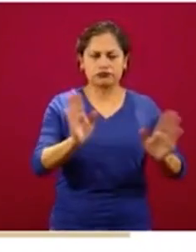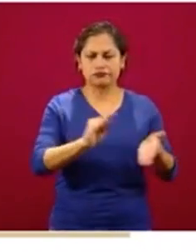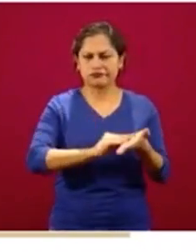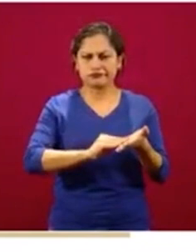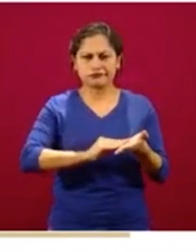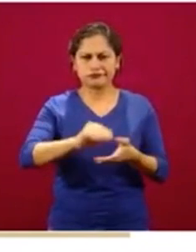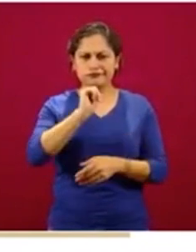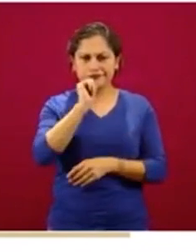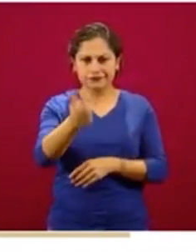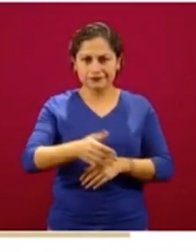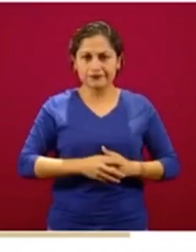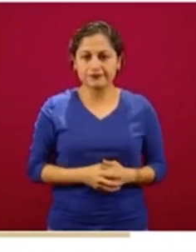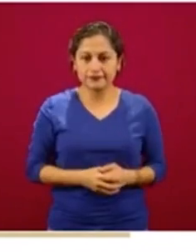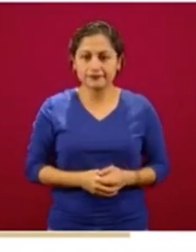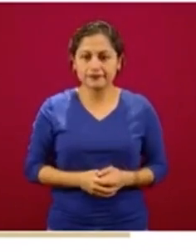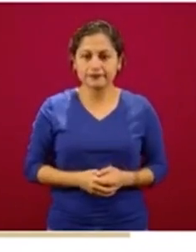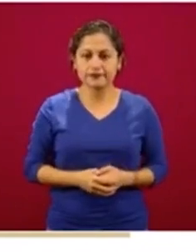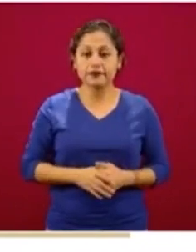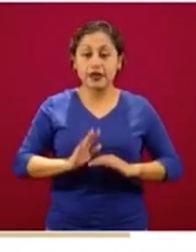para